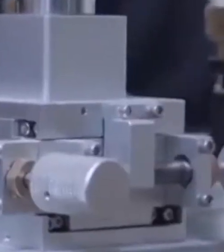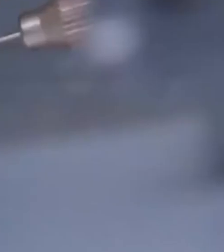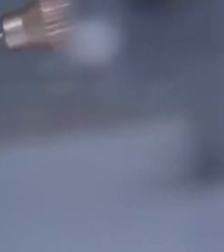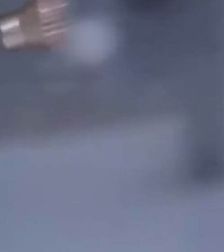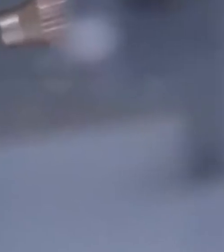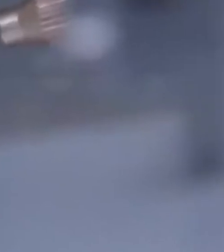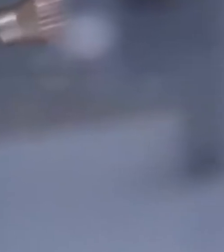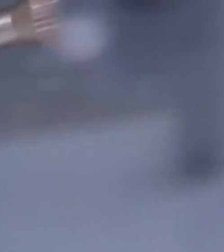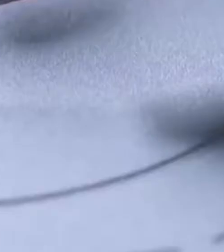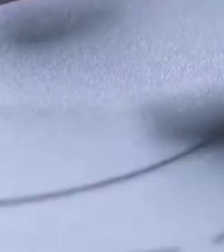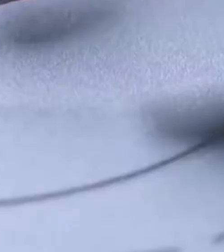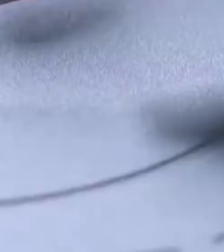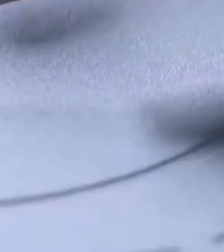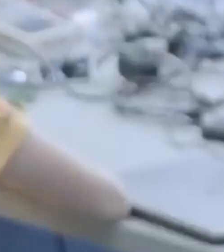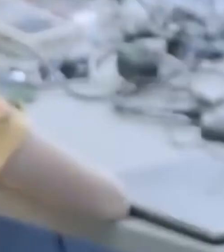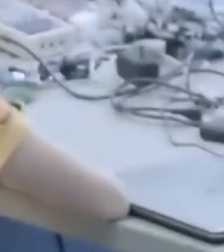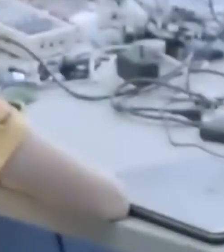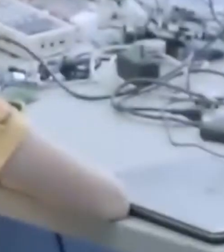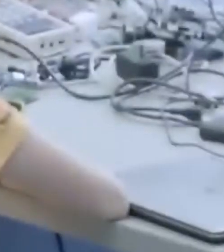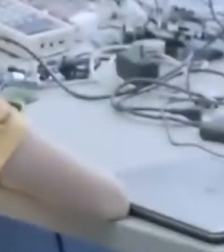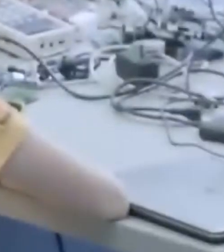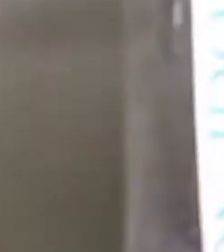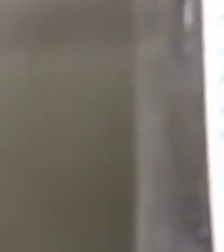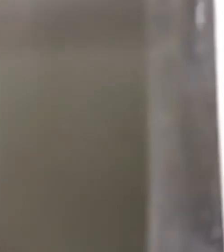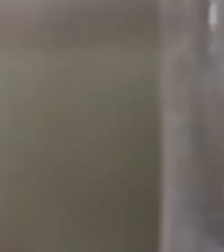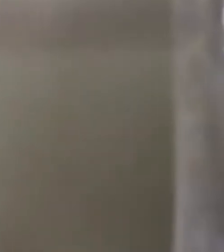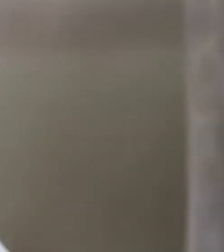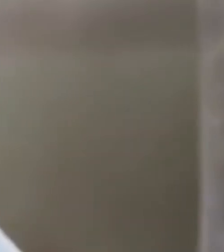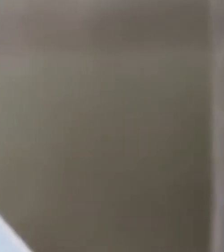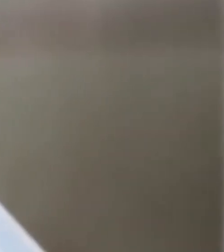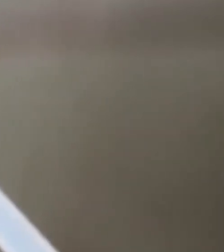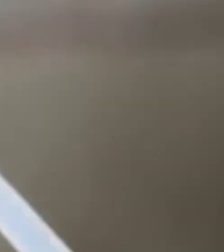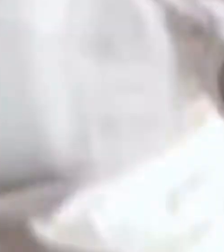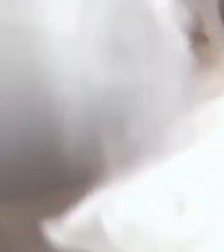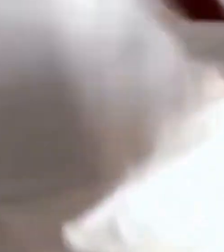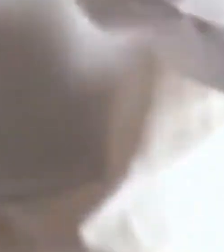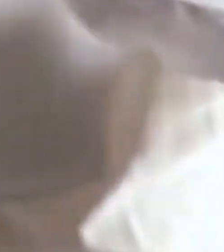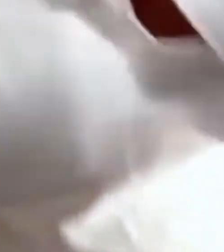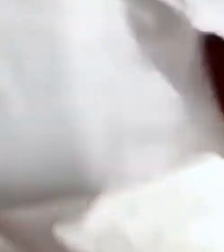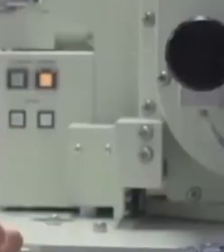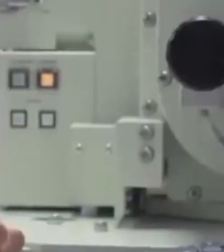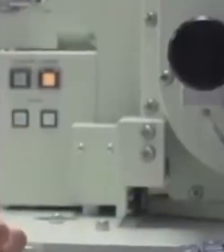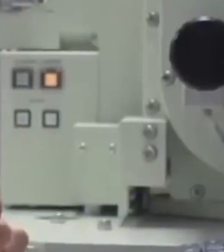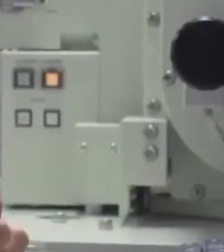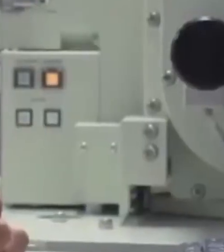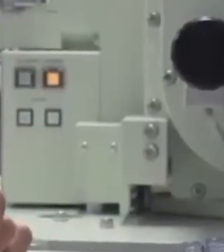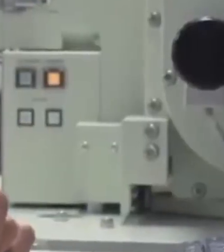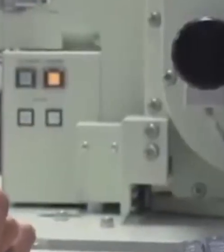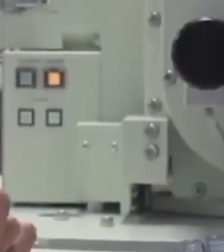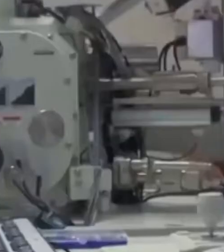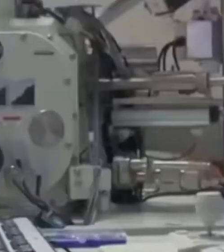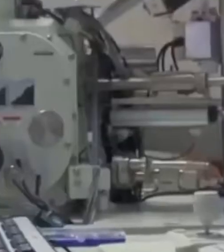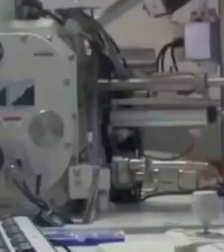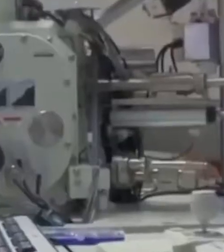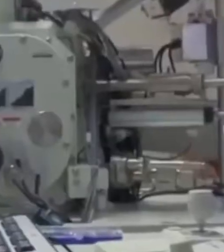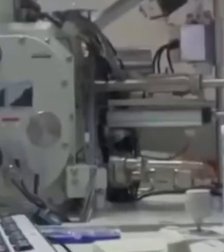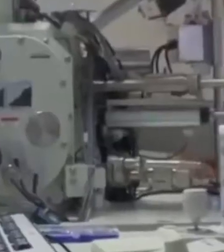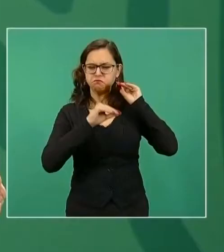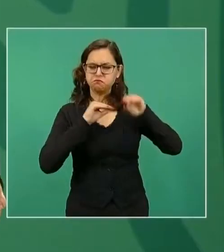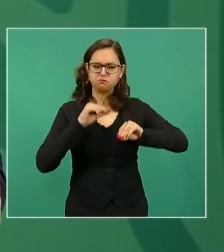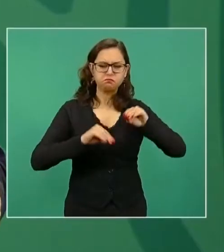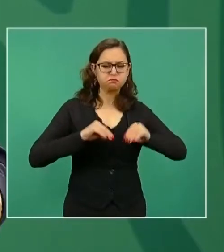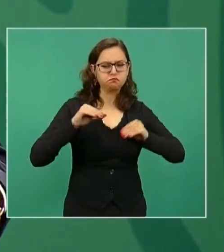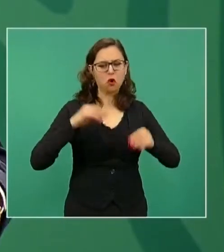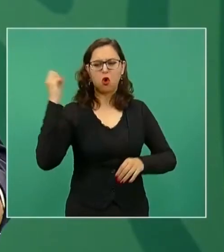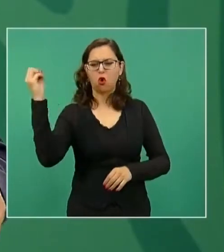asociación civil, un grupo de investigadores, y se iban a congresos y se les tenía que pagar del presupuesto hasta para sus